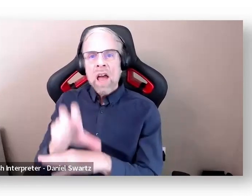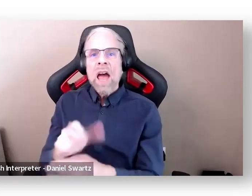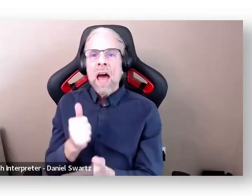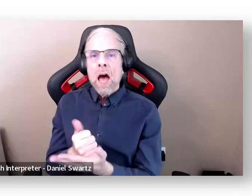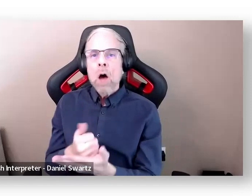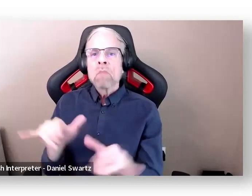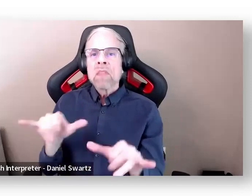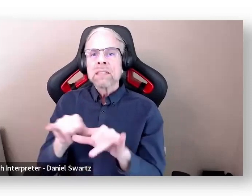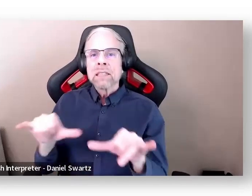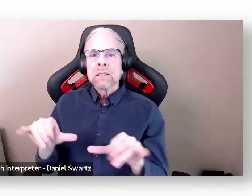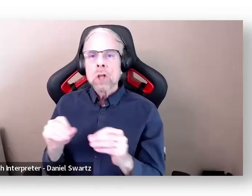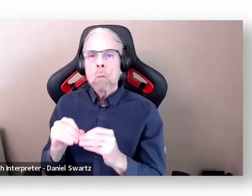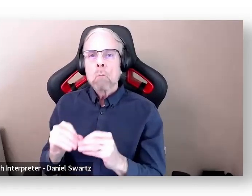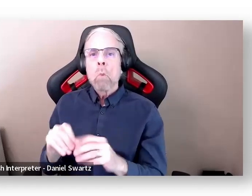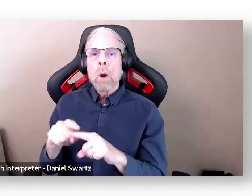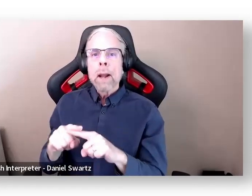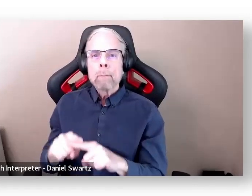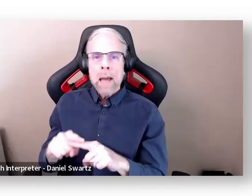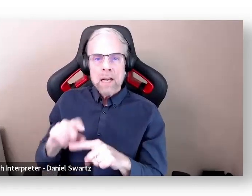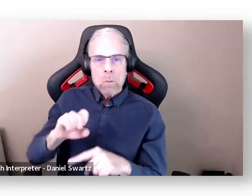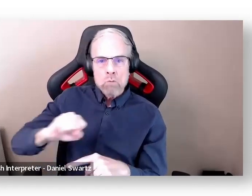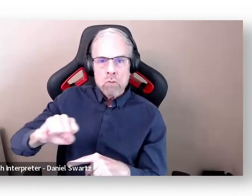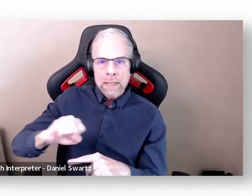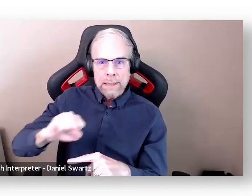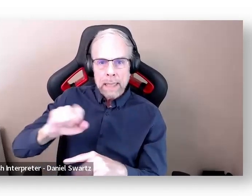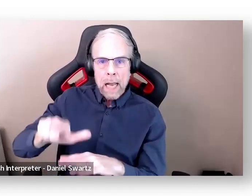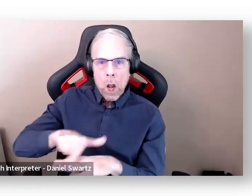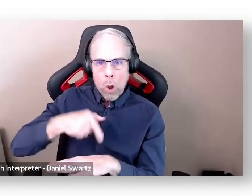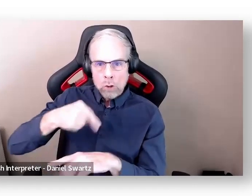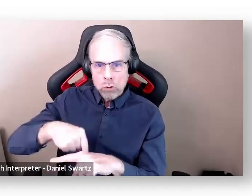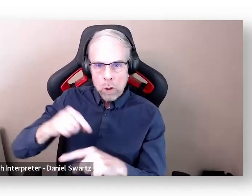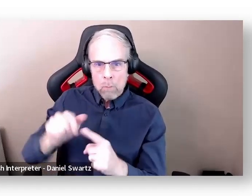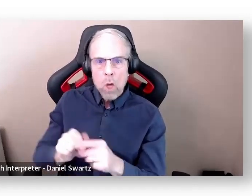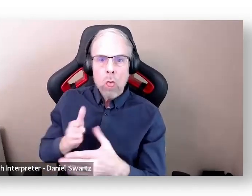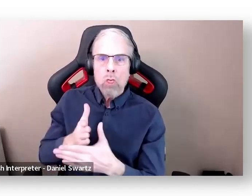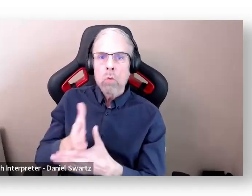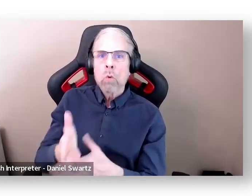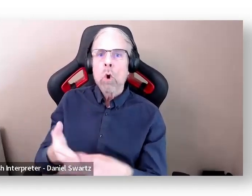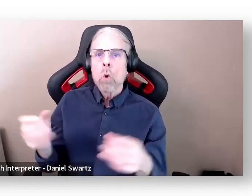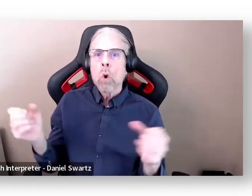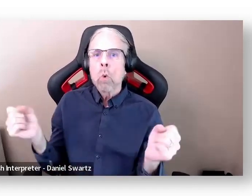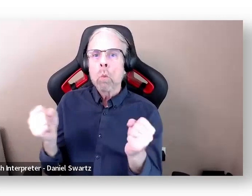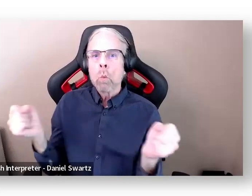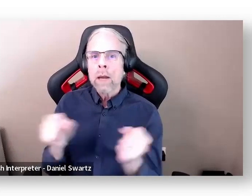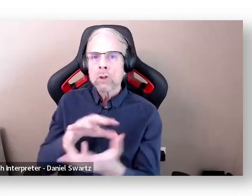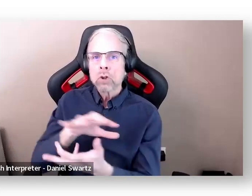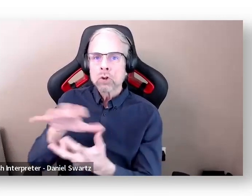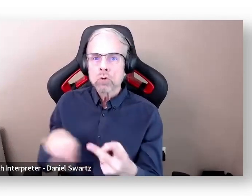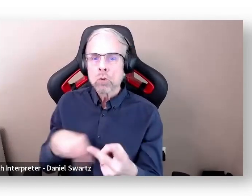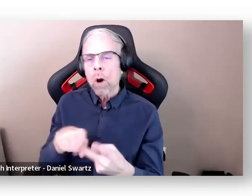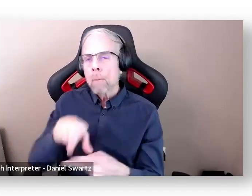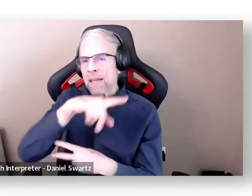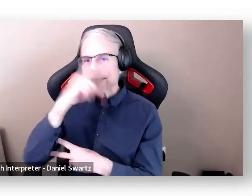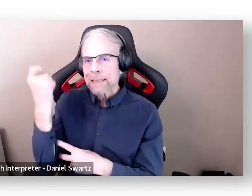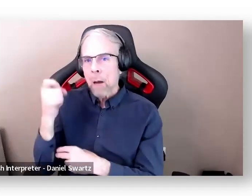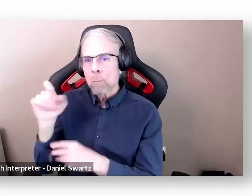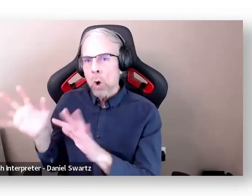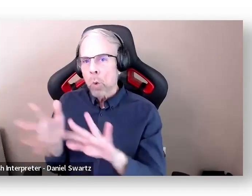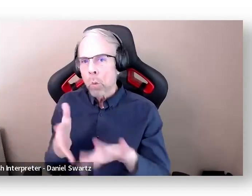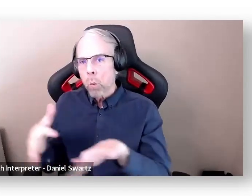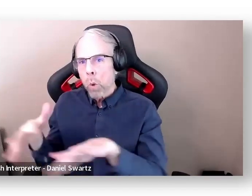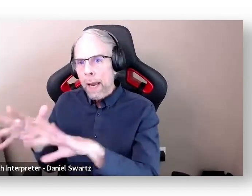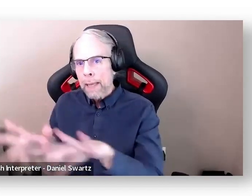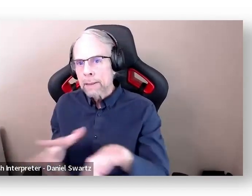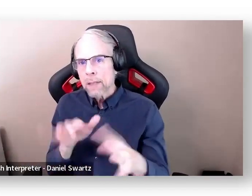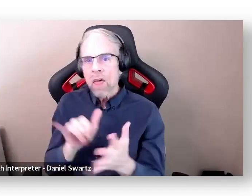inversiones que ayudan al sistema a ser más resistente a largo plazo, a través de las tormentas de invierno, a través de los inventos de